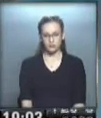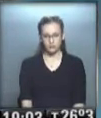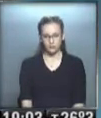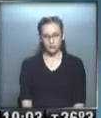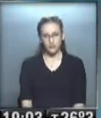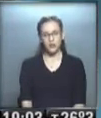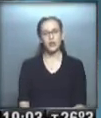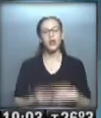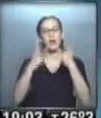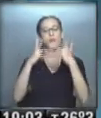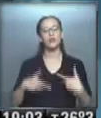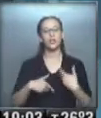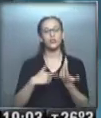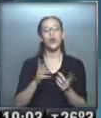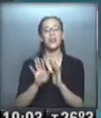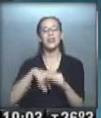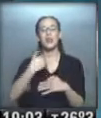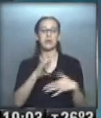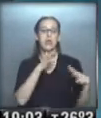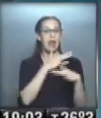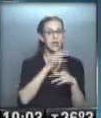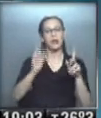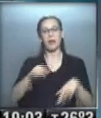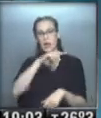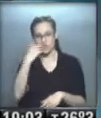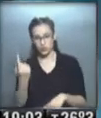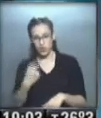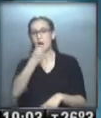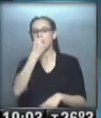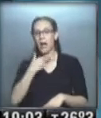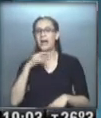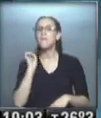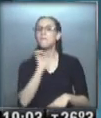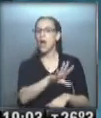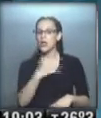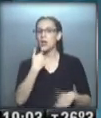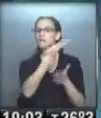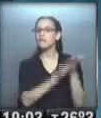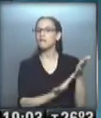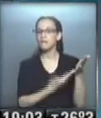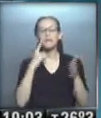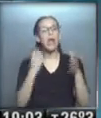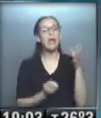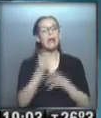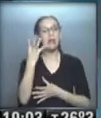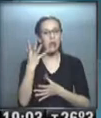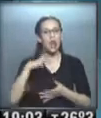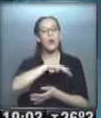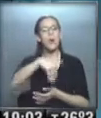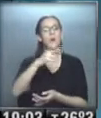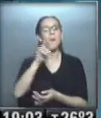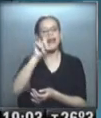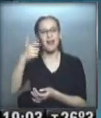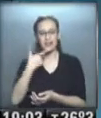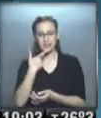Proyecto Pro Clarín y la Nación. Macri envió una iniciativa a la legislatura porteña para la creación de un distrito de diseño en Barracas, en